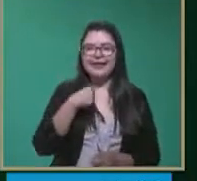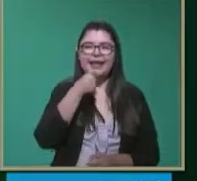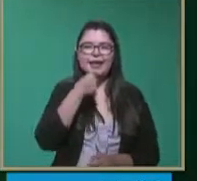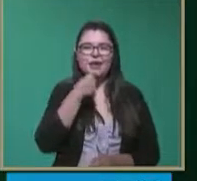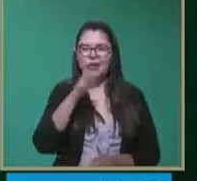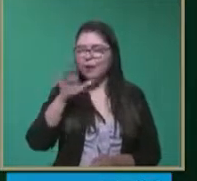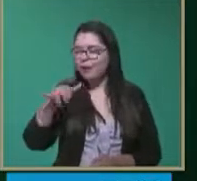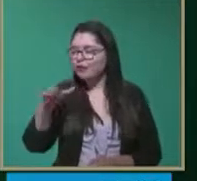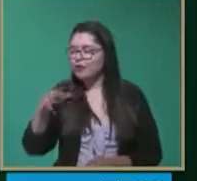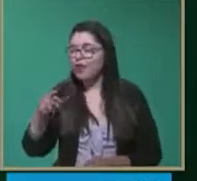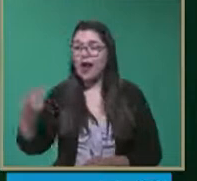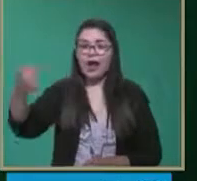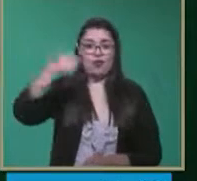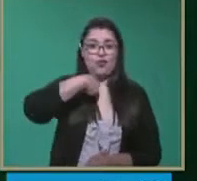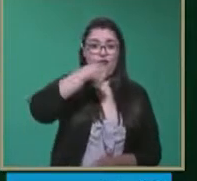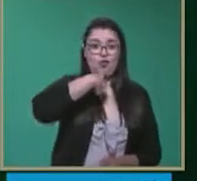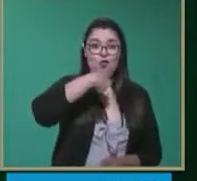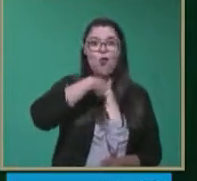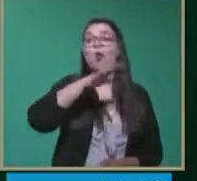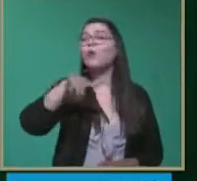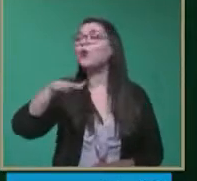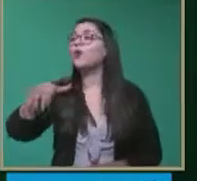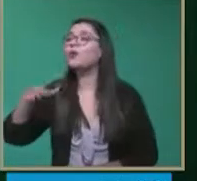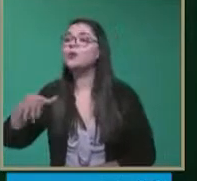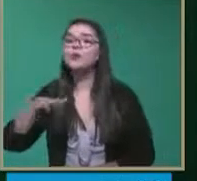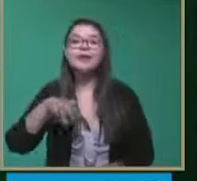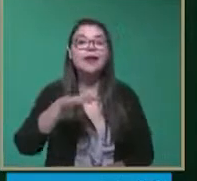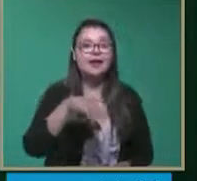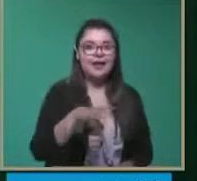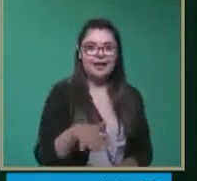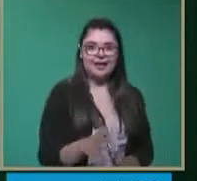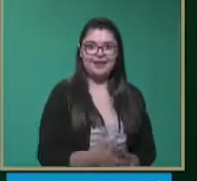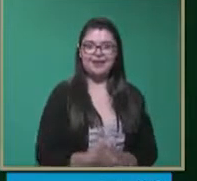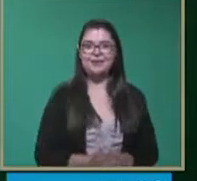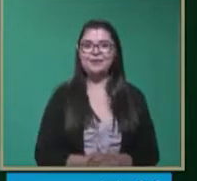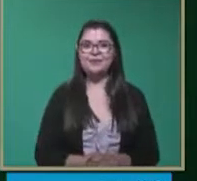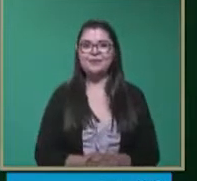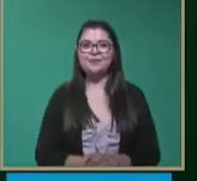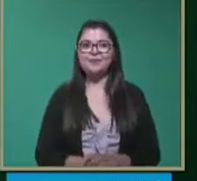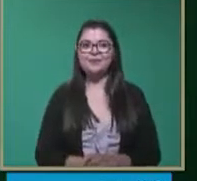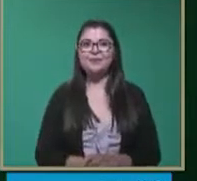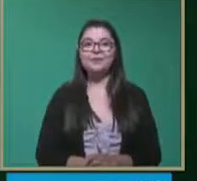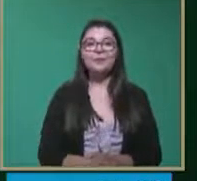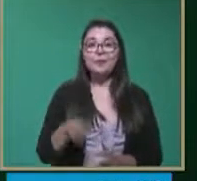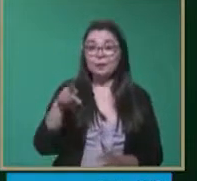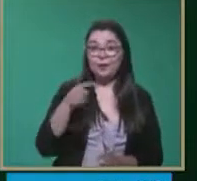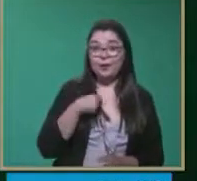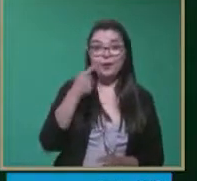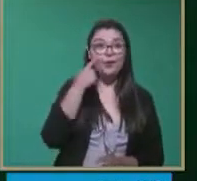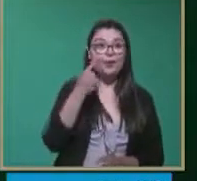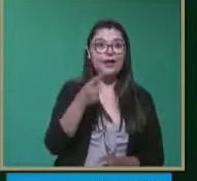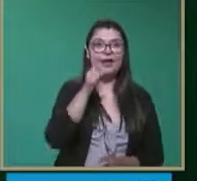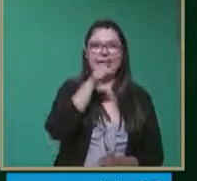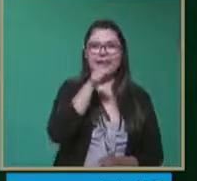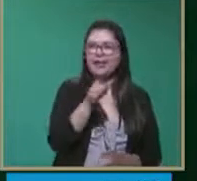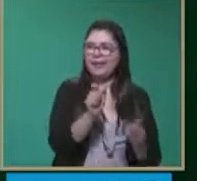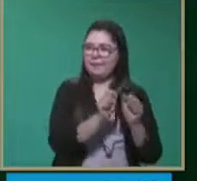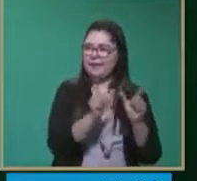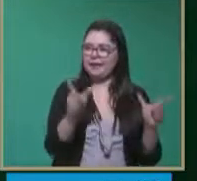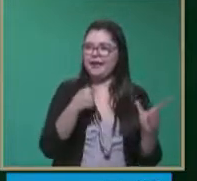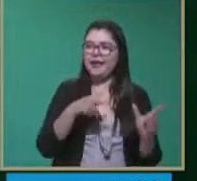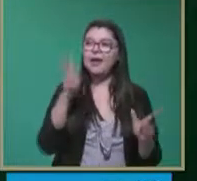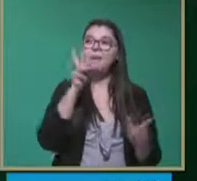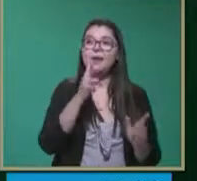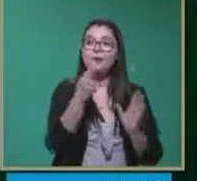ese jicotillo que anda en pos de Doña Blanca. Exactamente, pero fíjate, aquí en pantalla también aparecen las reglas